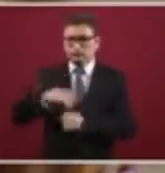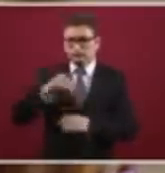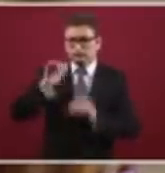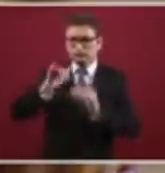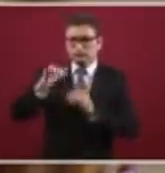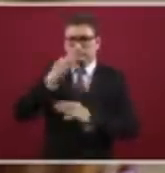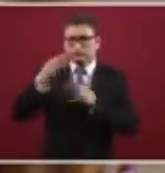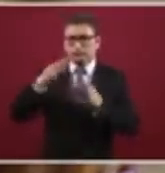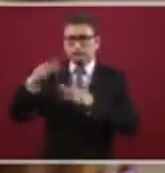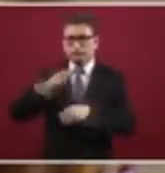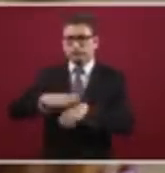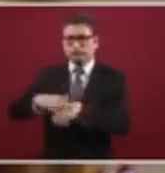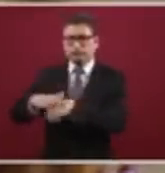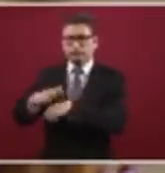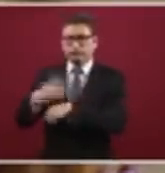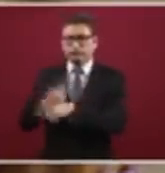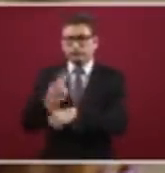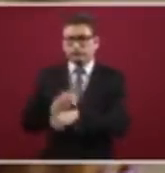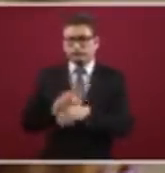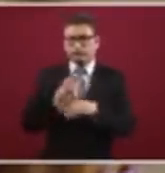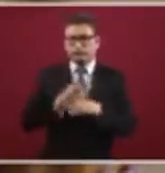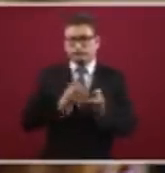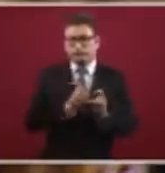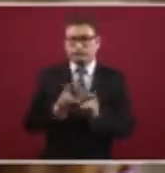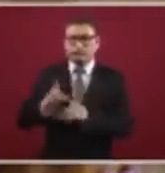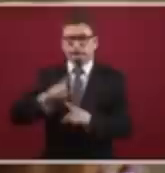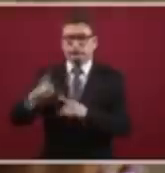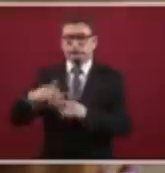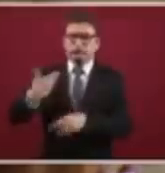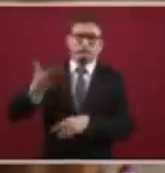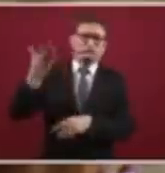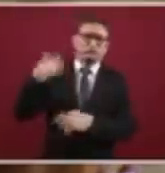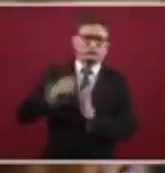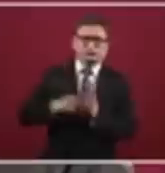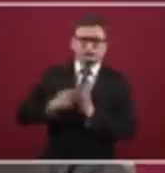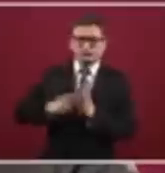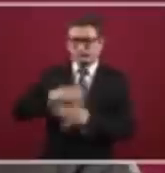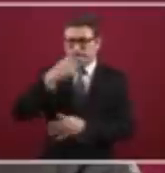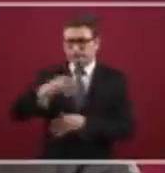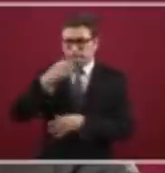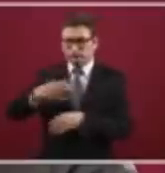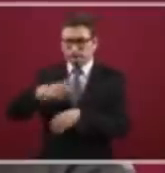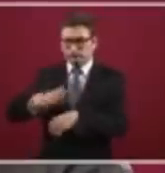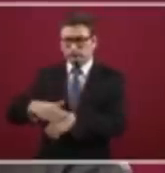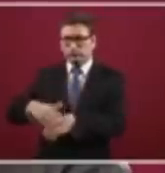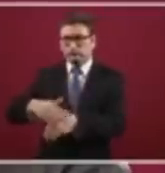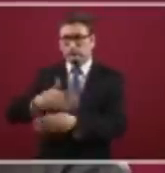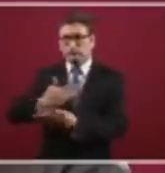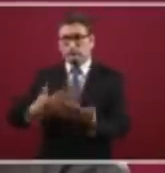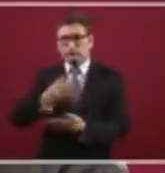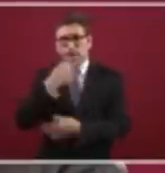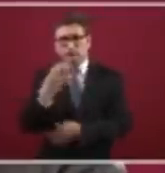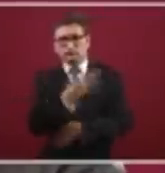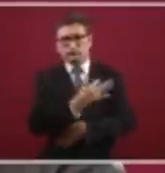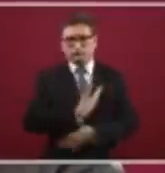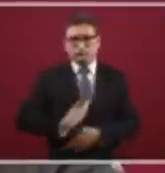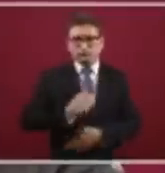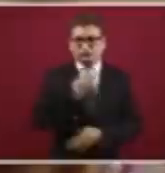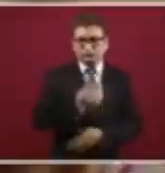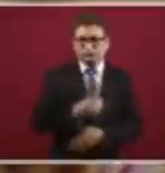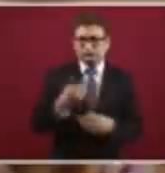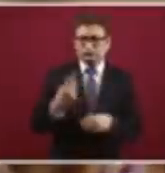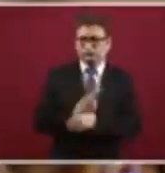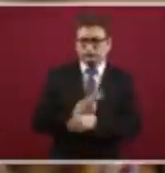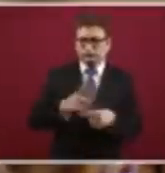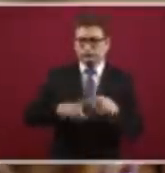les hemos dicho que estaba pasando ahí desde hace varios meses atrás y entonces si el presidente no está enterado hay dos cosas